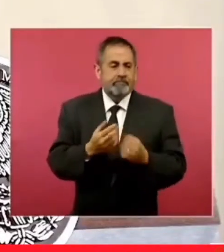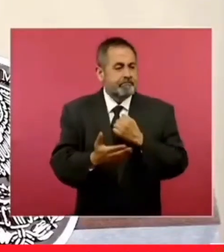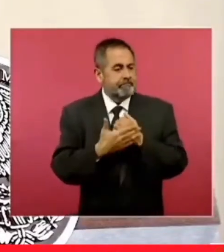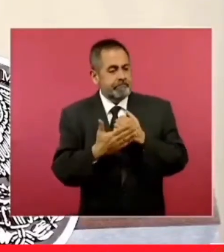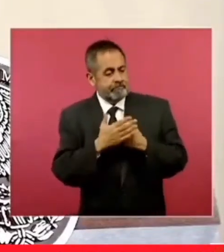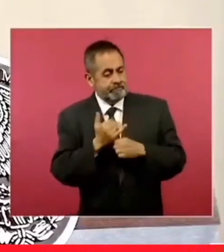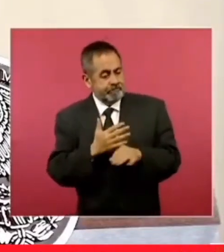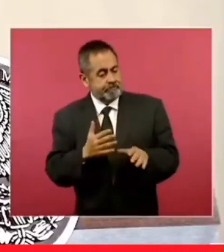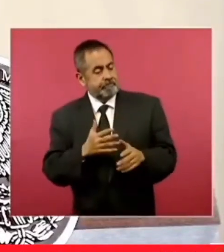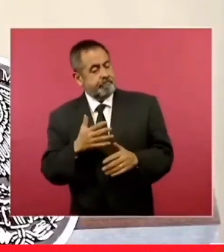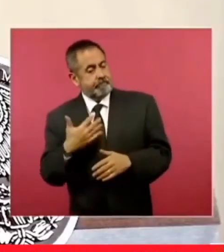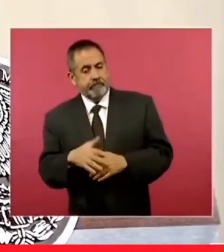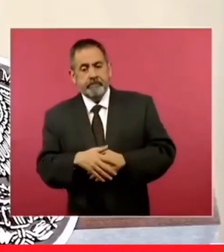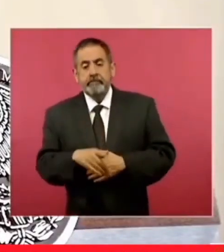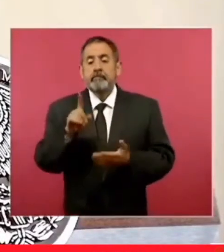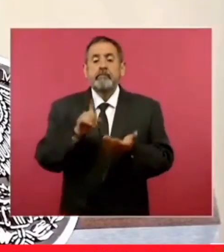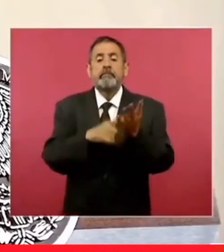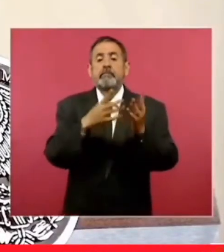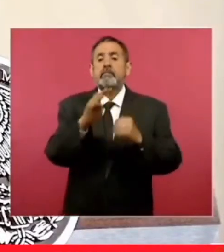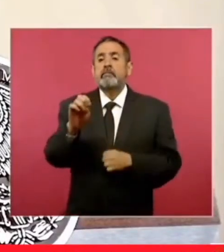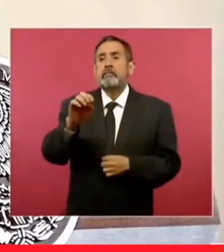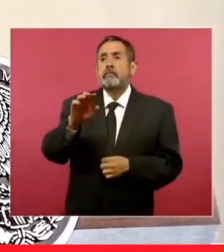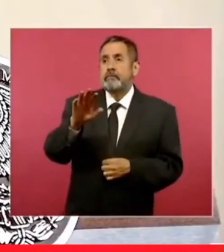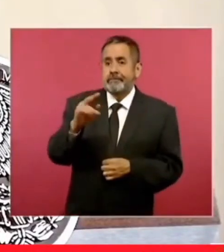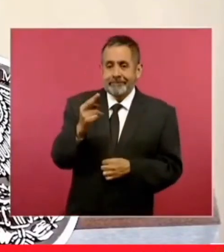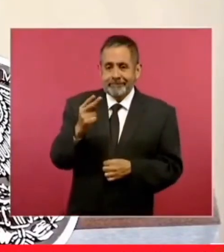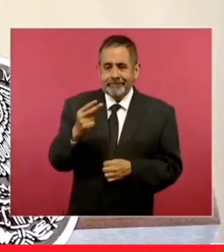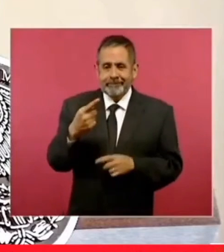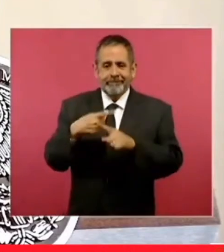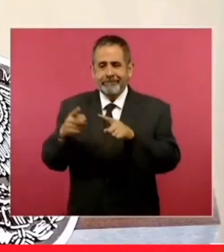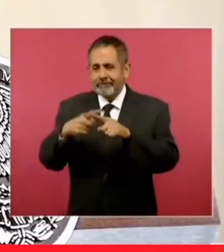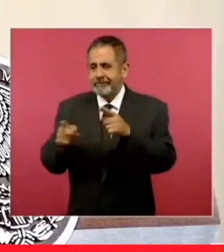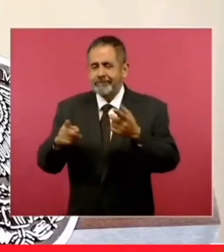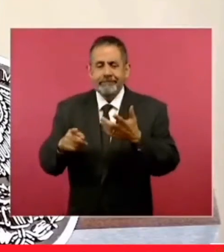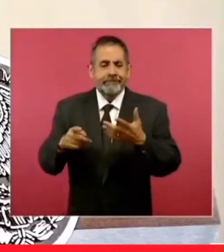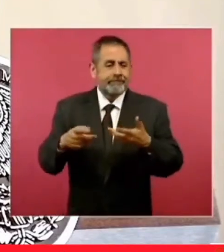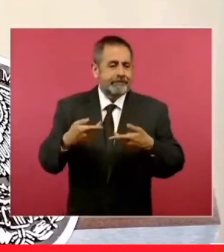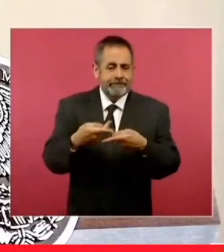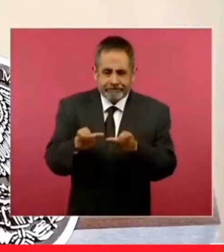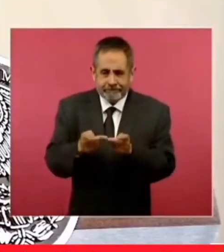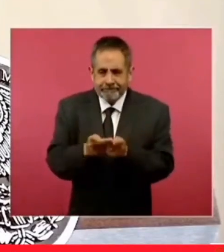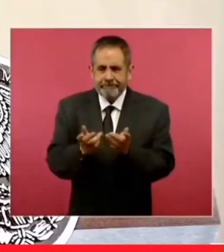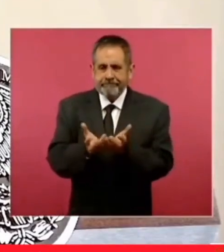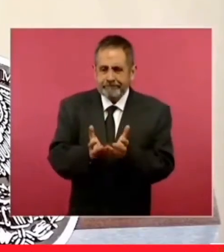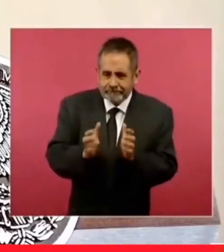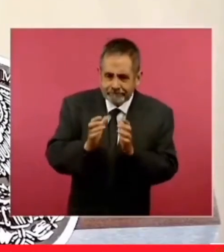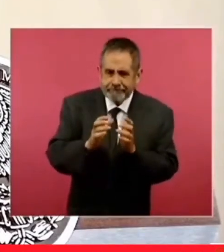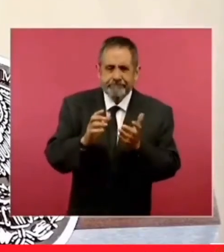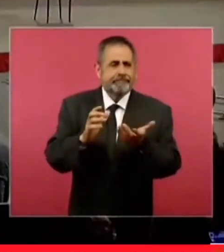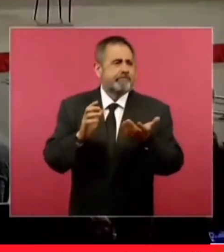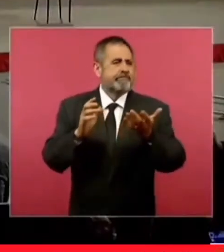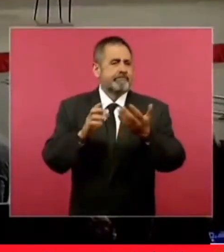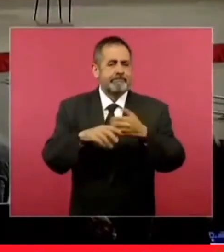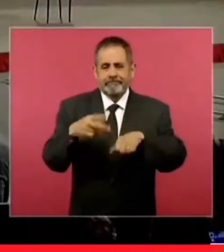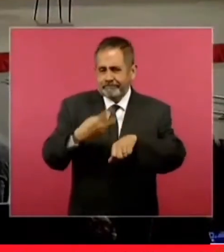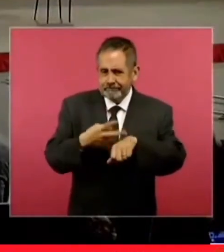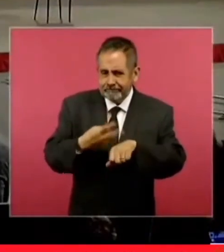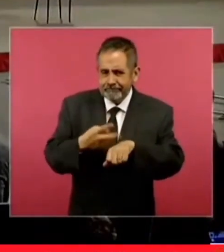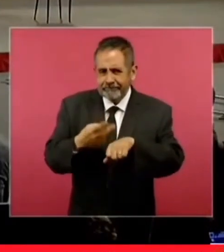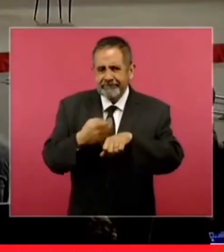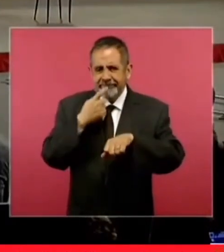1,925 bienes muebles de diferente carácter, pueden ser vasijas, platos, elementos de